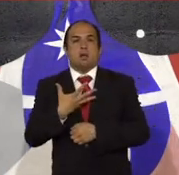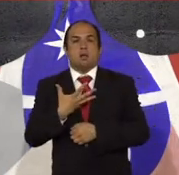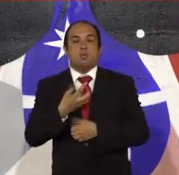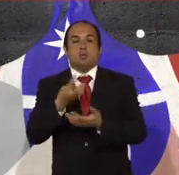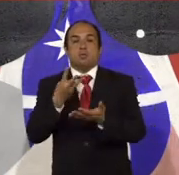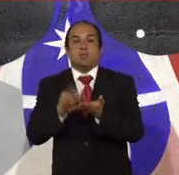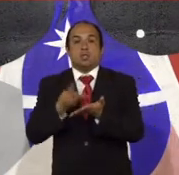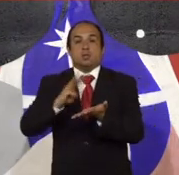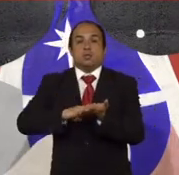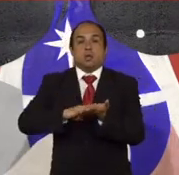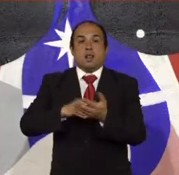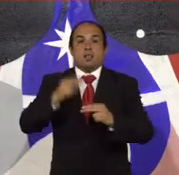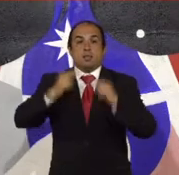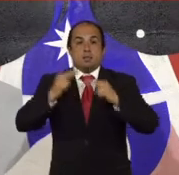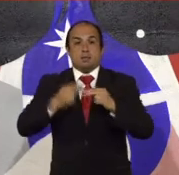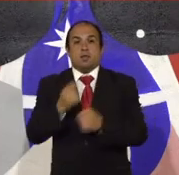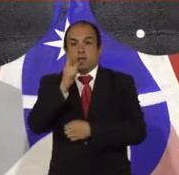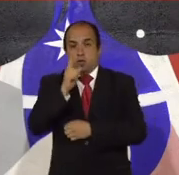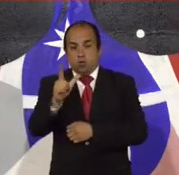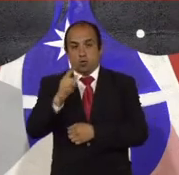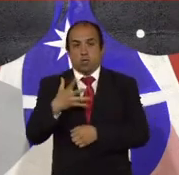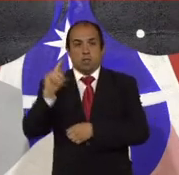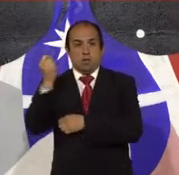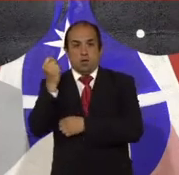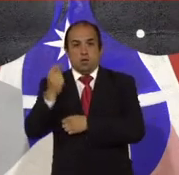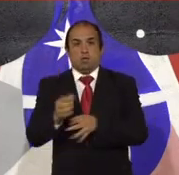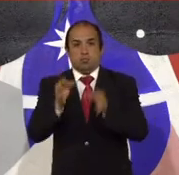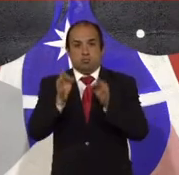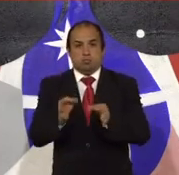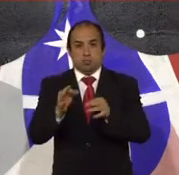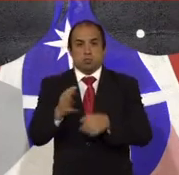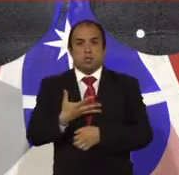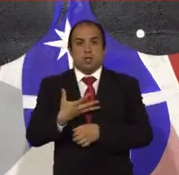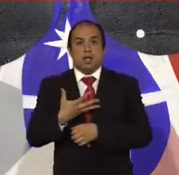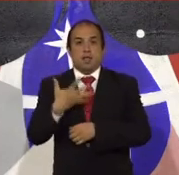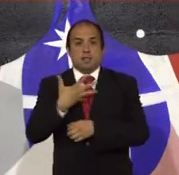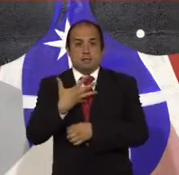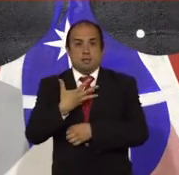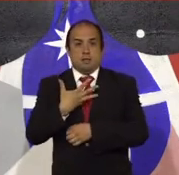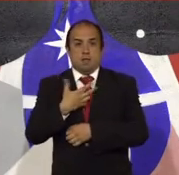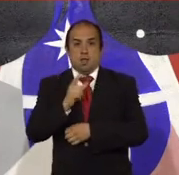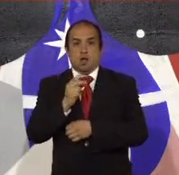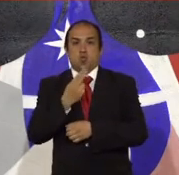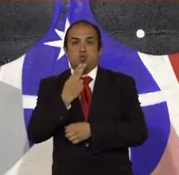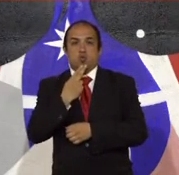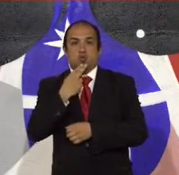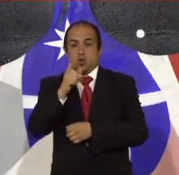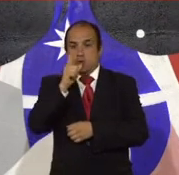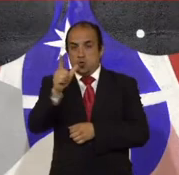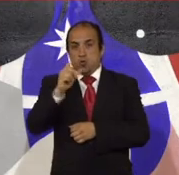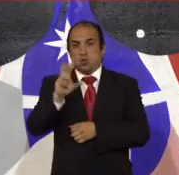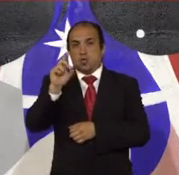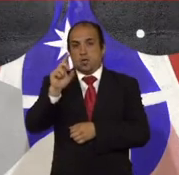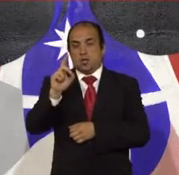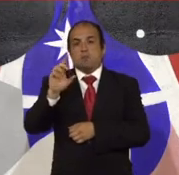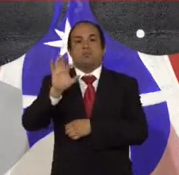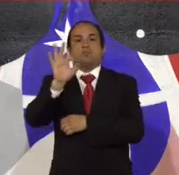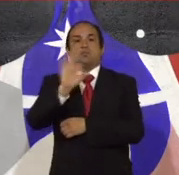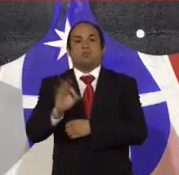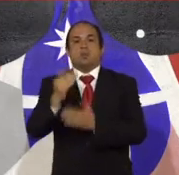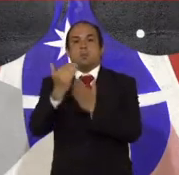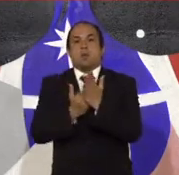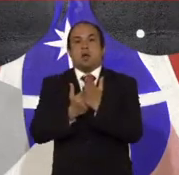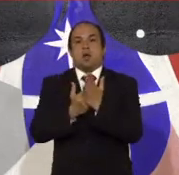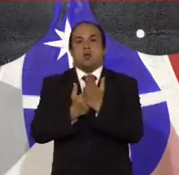de iluminación con tecnología muy eficiente que consume 30% menos de lo que teníamos en